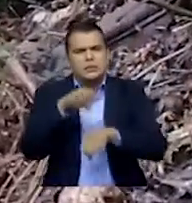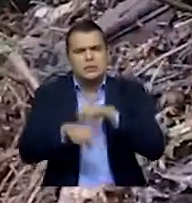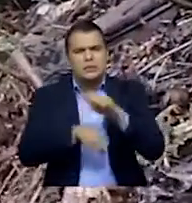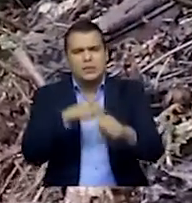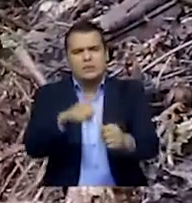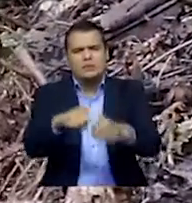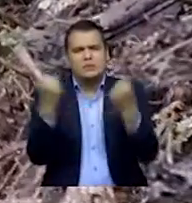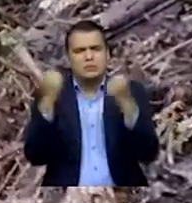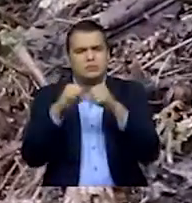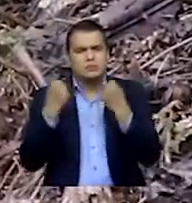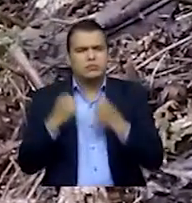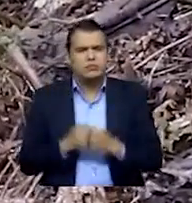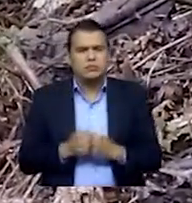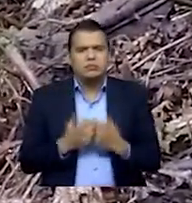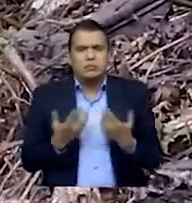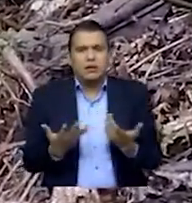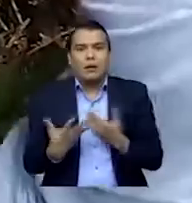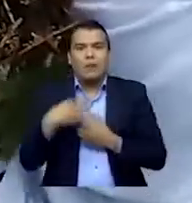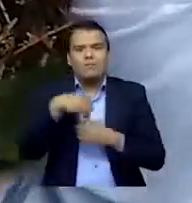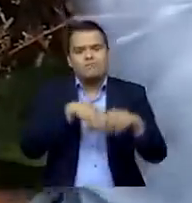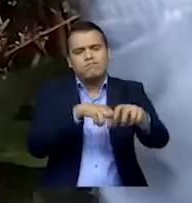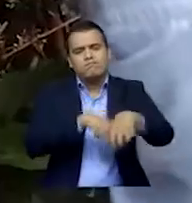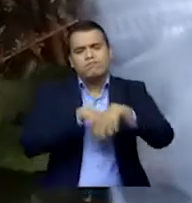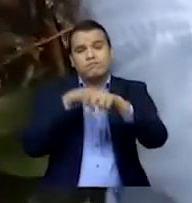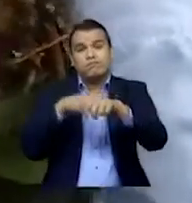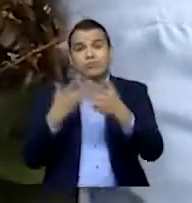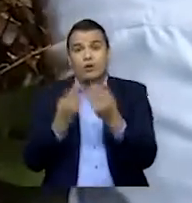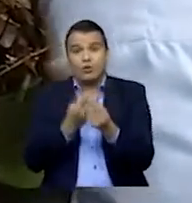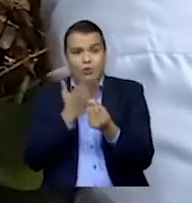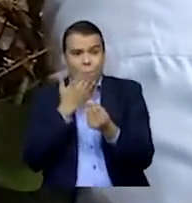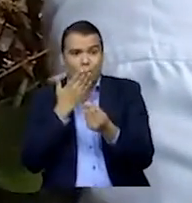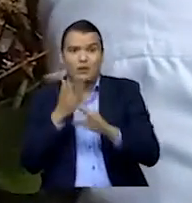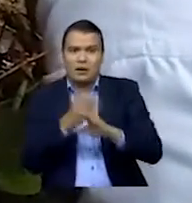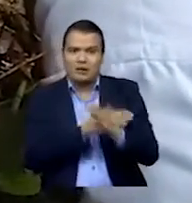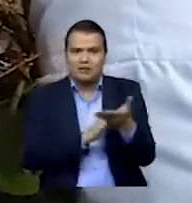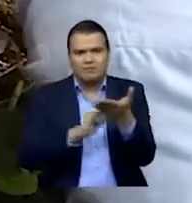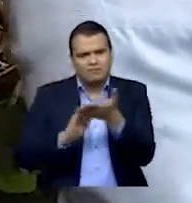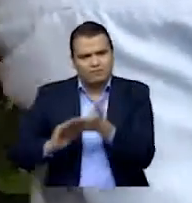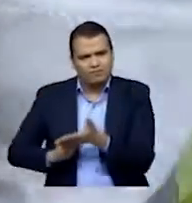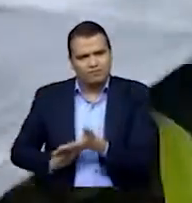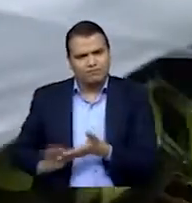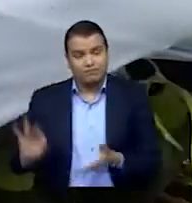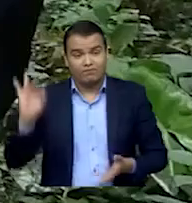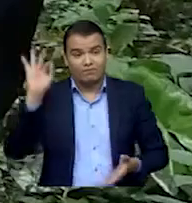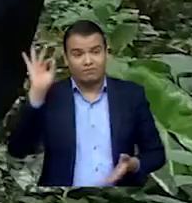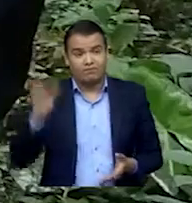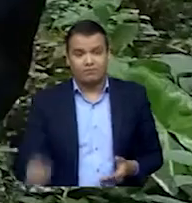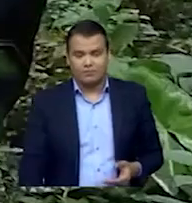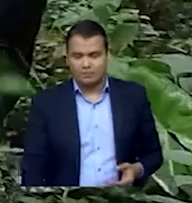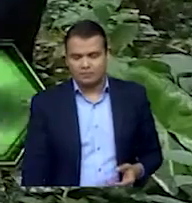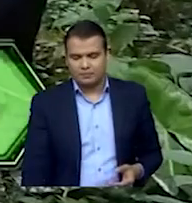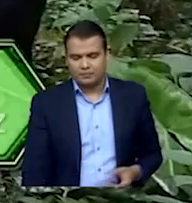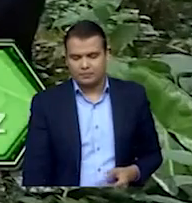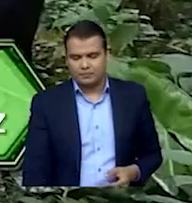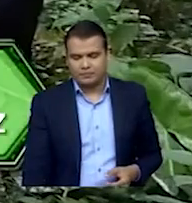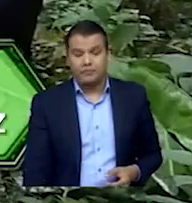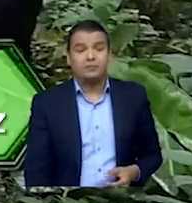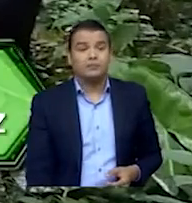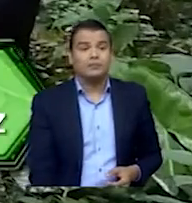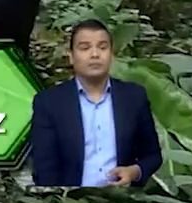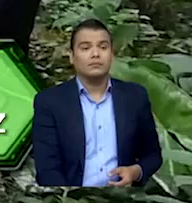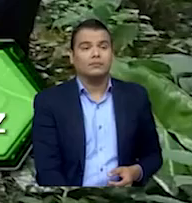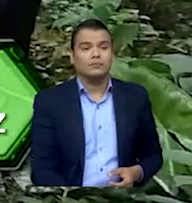alteraron el ecosistema en el sector y hoy en día el resguardo lo ha destinado para conservación antes de cristo pasará pues a